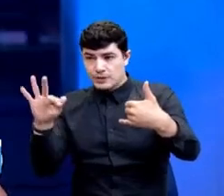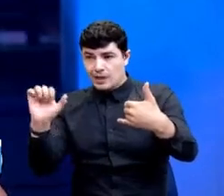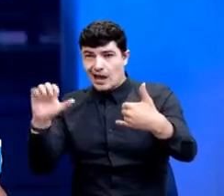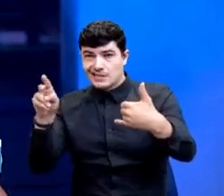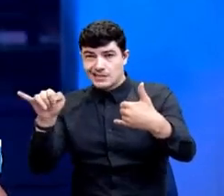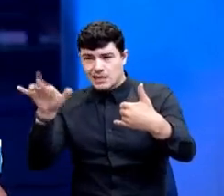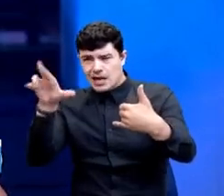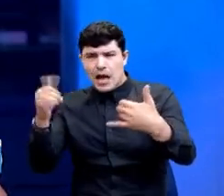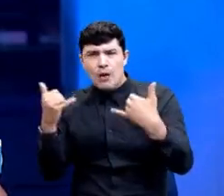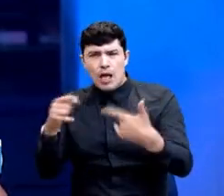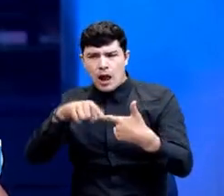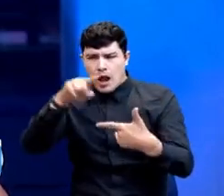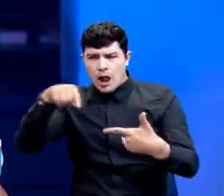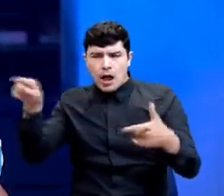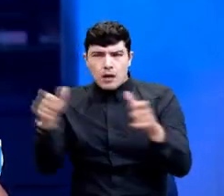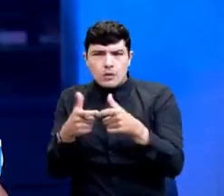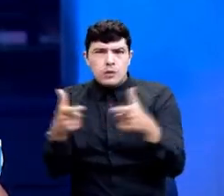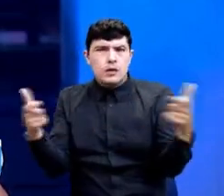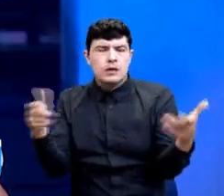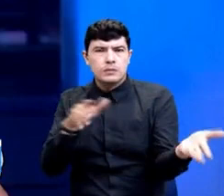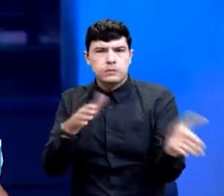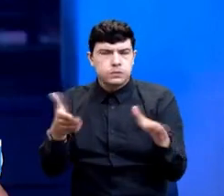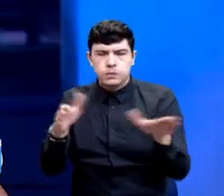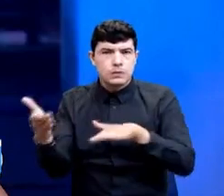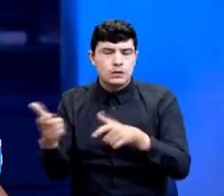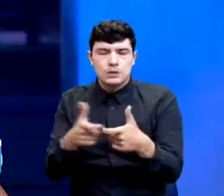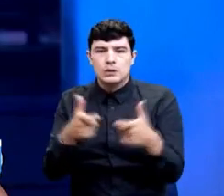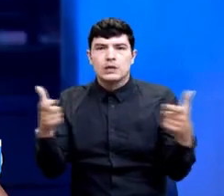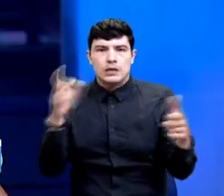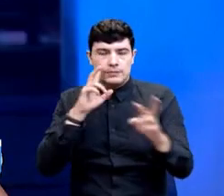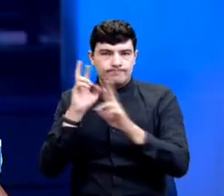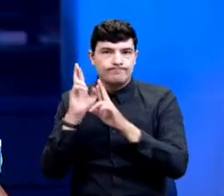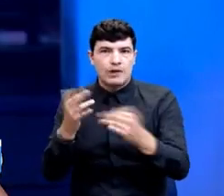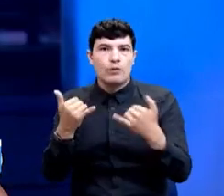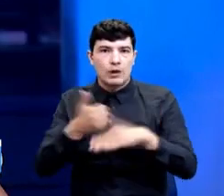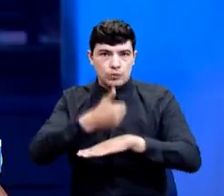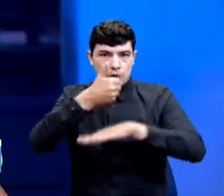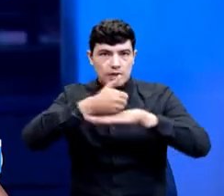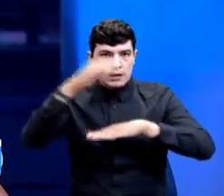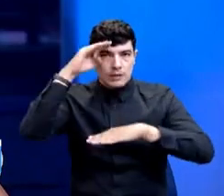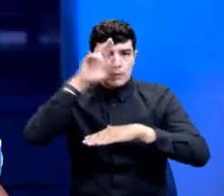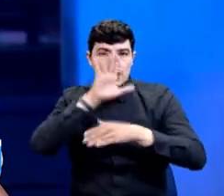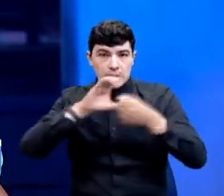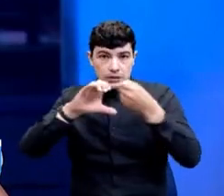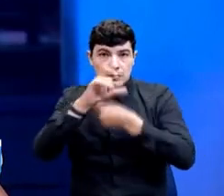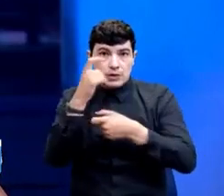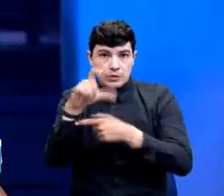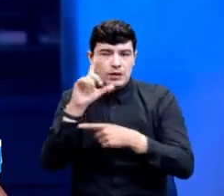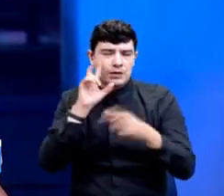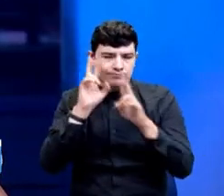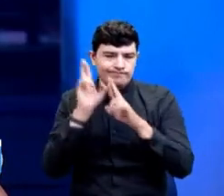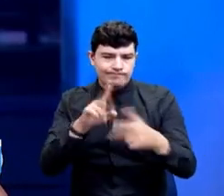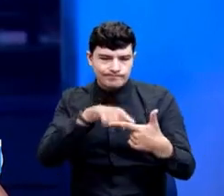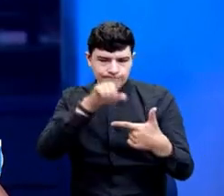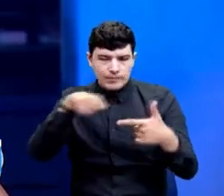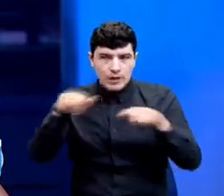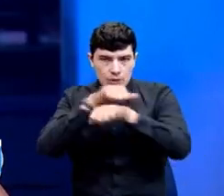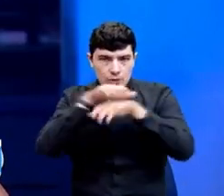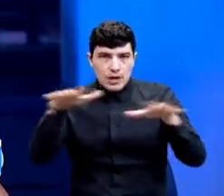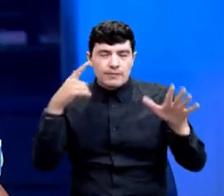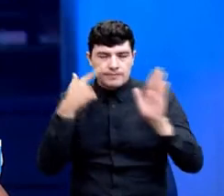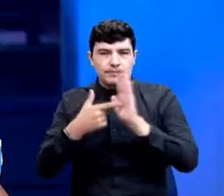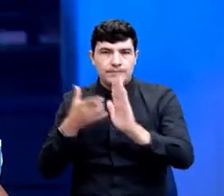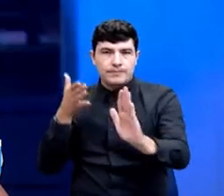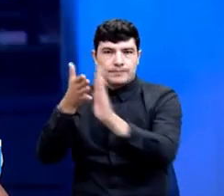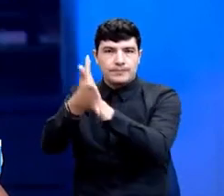táchira han ido en aumento así lo dio a conocer la policía Metropolitana de Cúcuta Diana López buenas tardes usted tiene